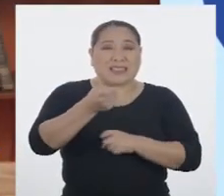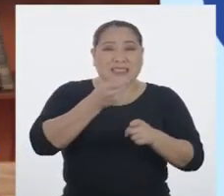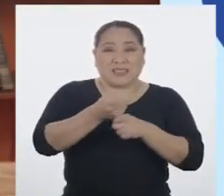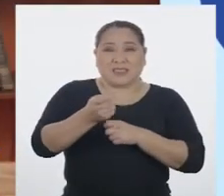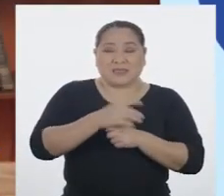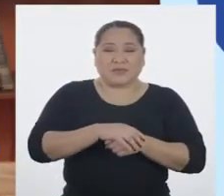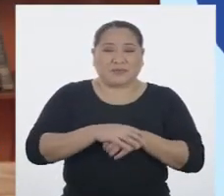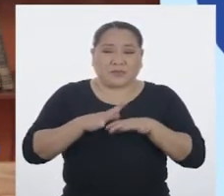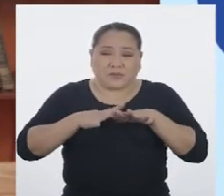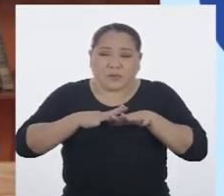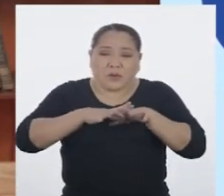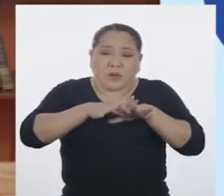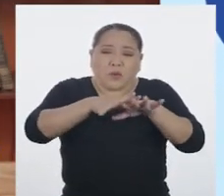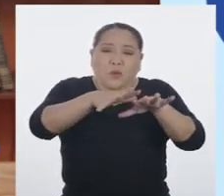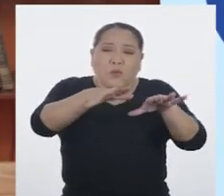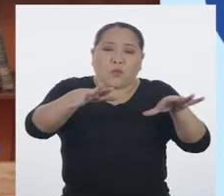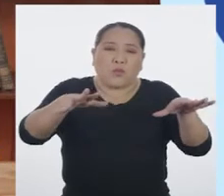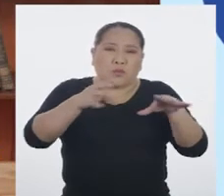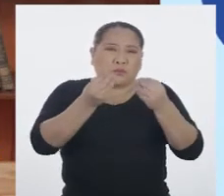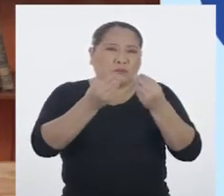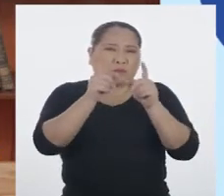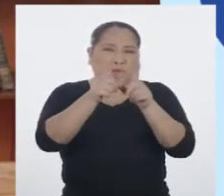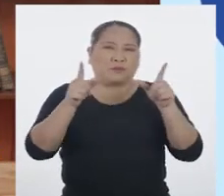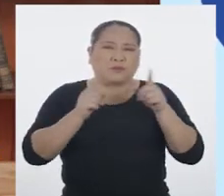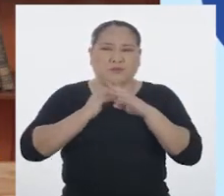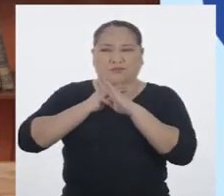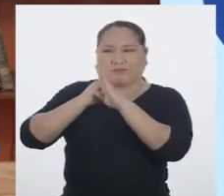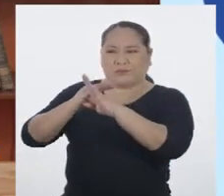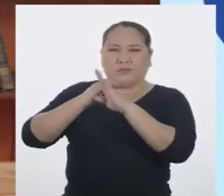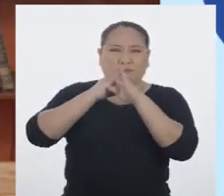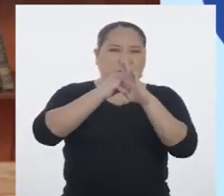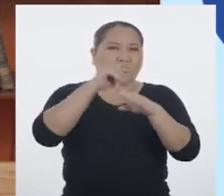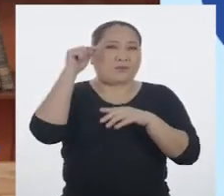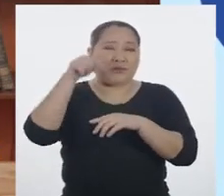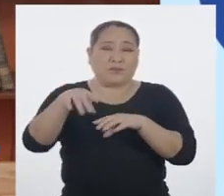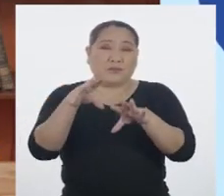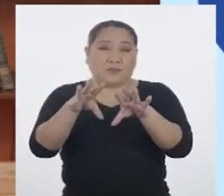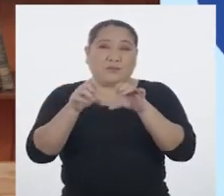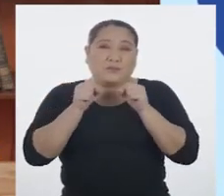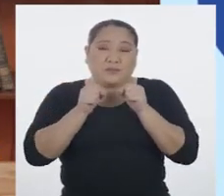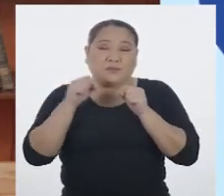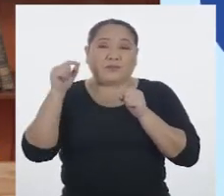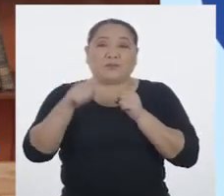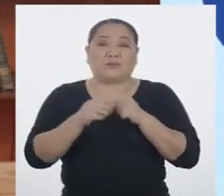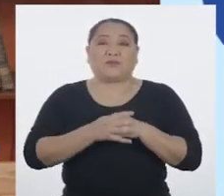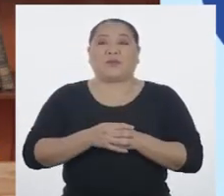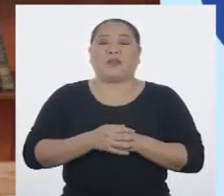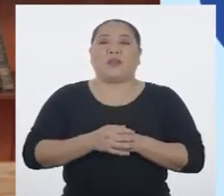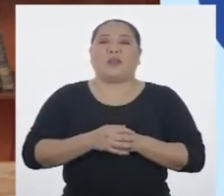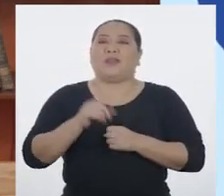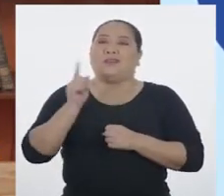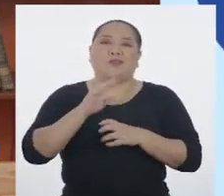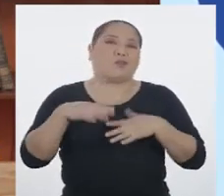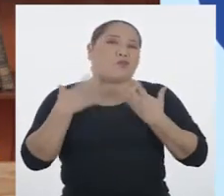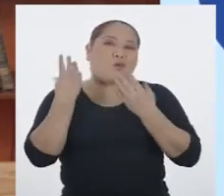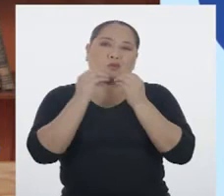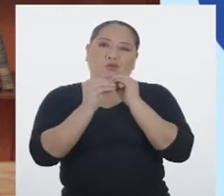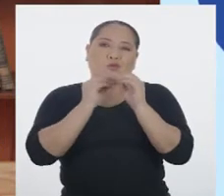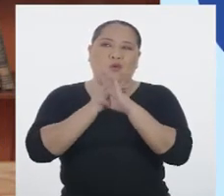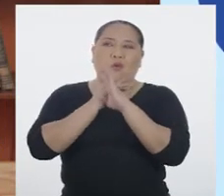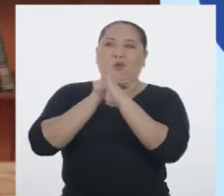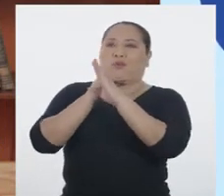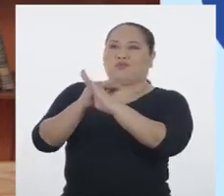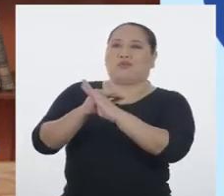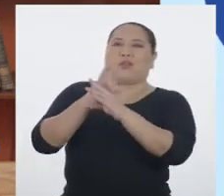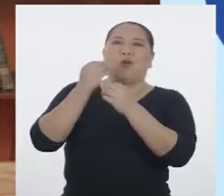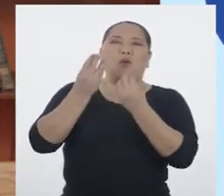suelen afectar a amplias zonas y porque los métodos de lucha contra este tipo de helada tienden a ser